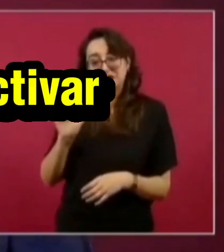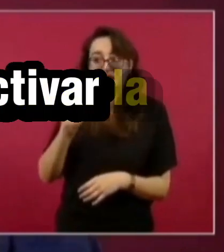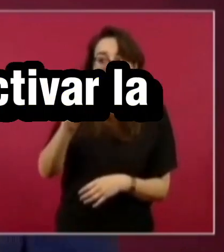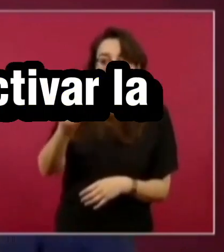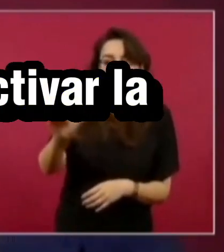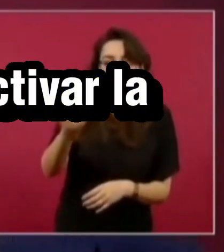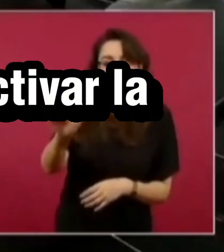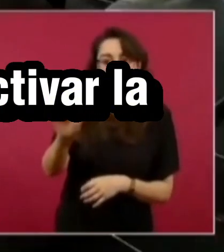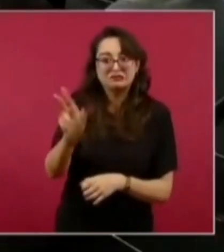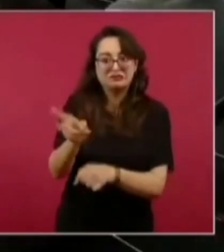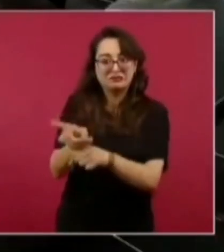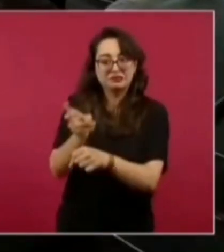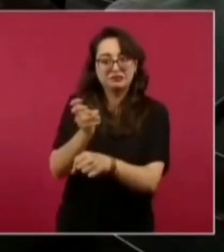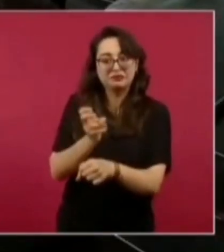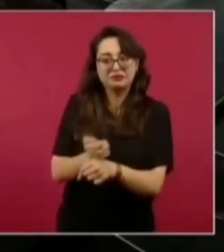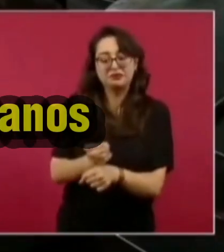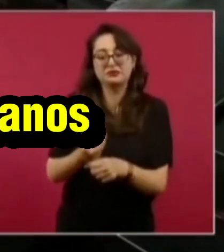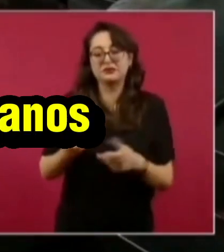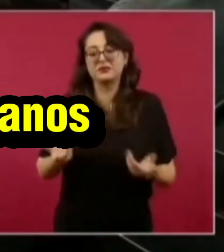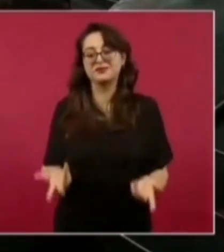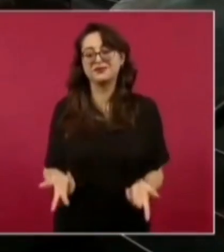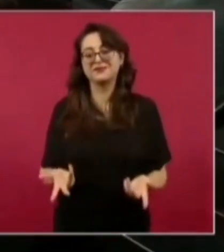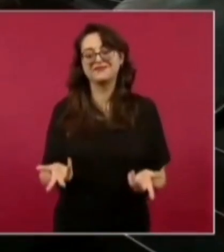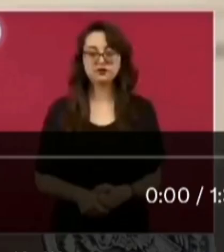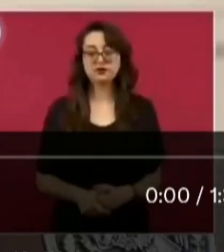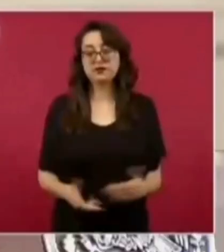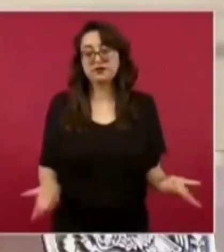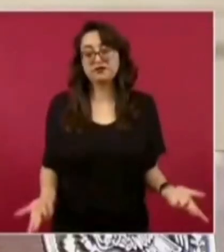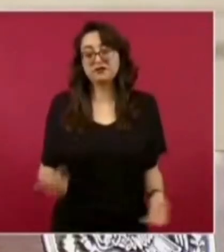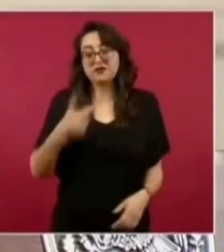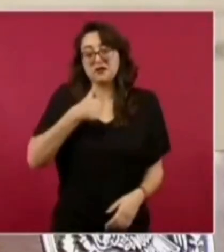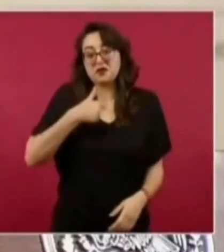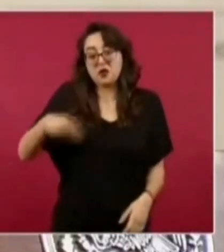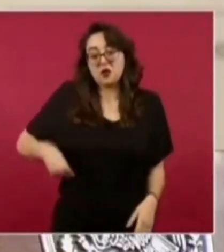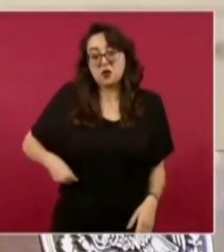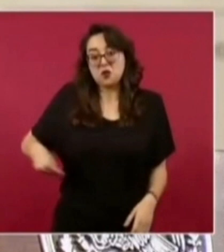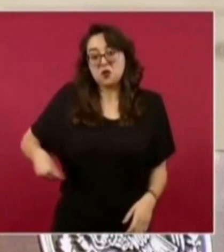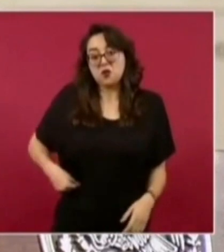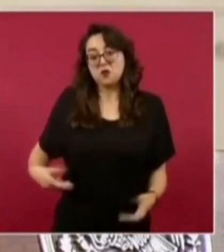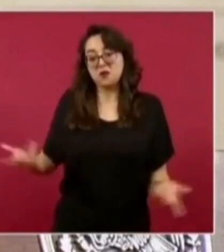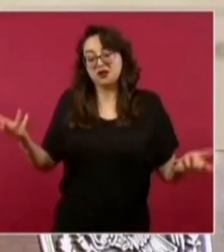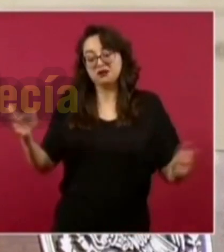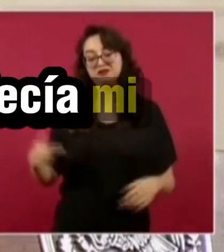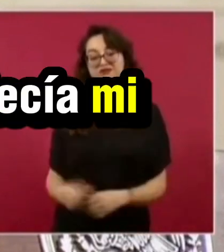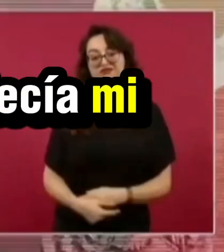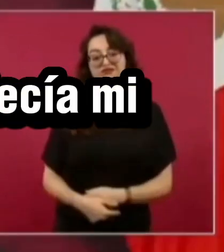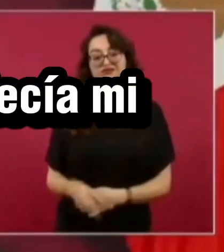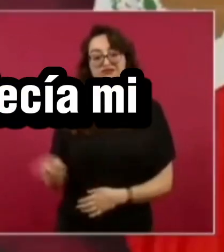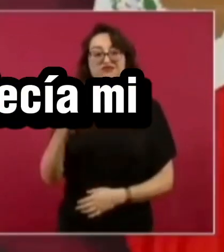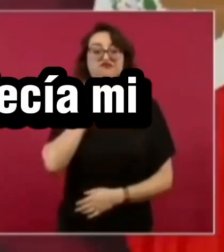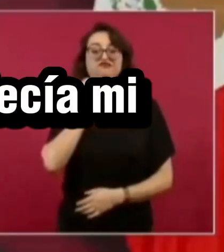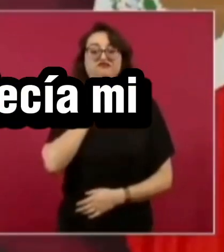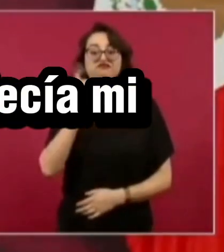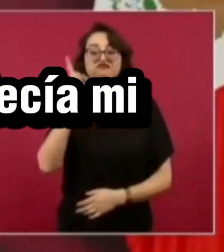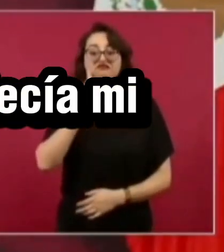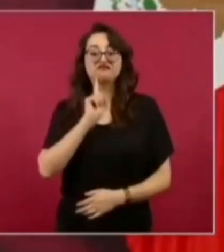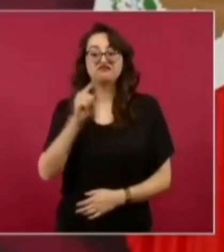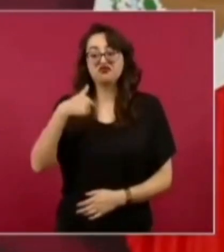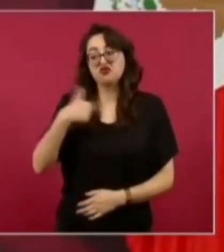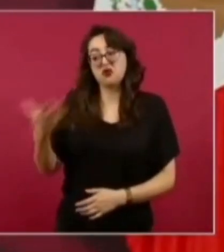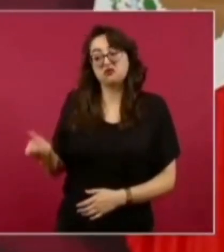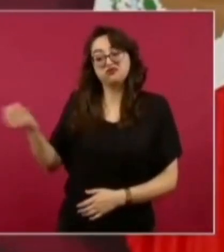y activar la campanita. Así que ahí les va el video, paisanos. Hace unos días me decía mi hijo,